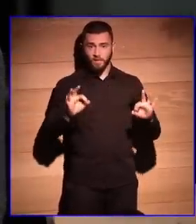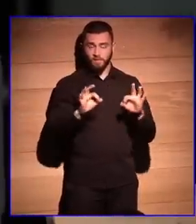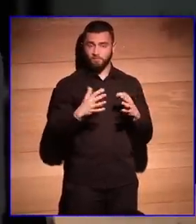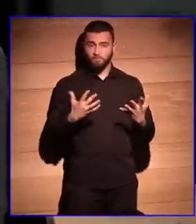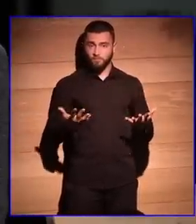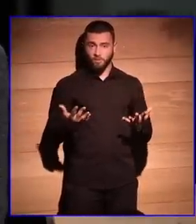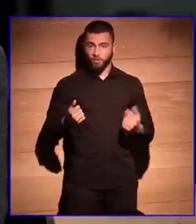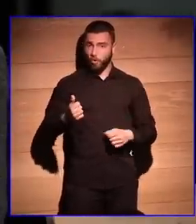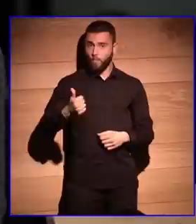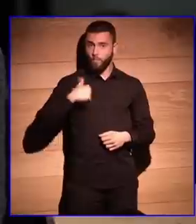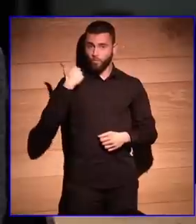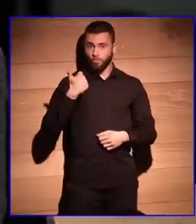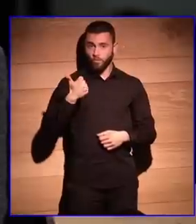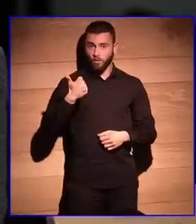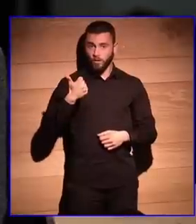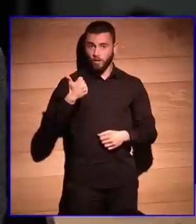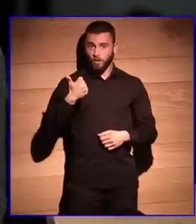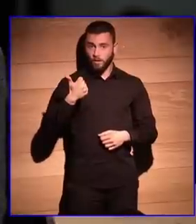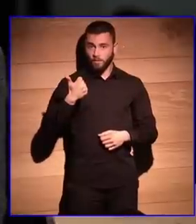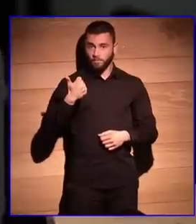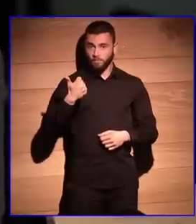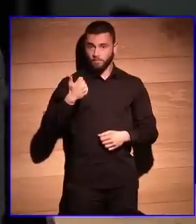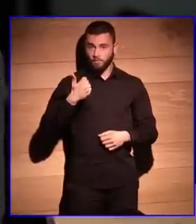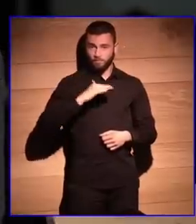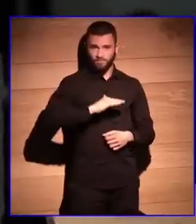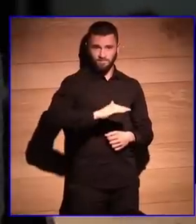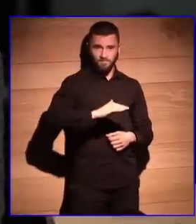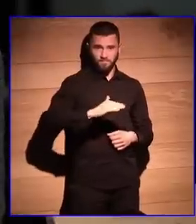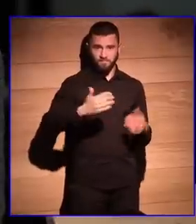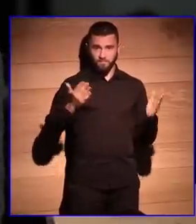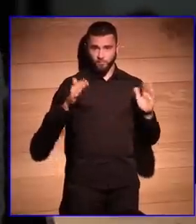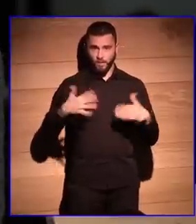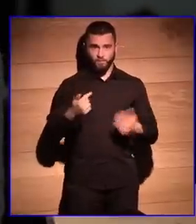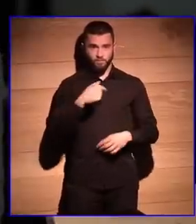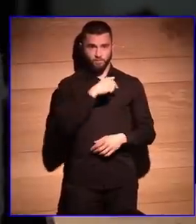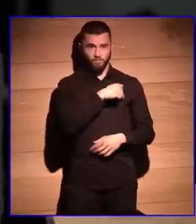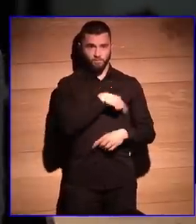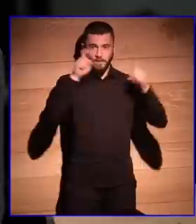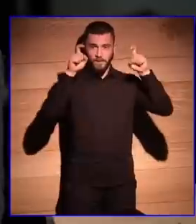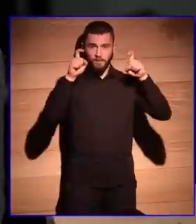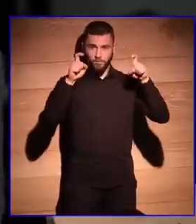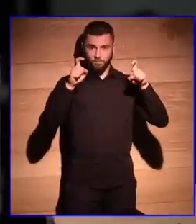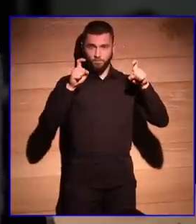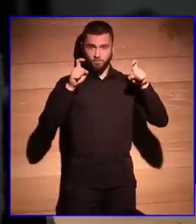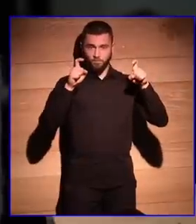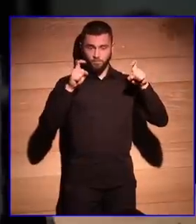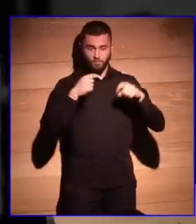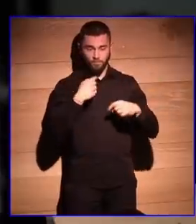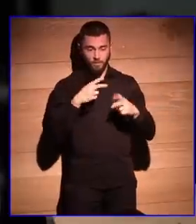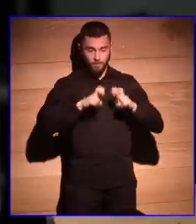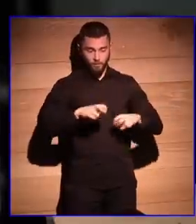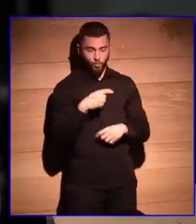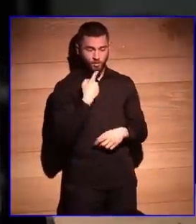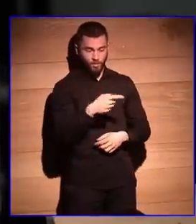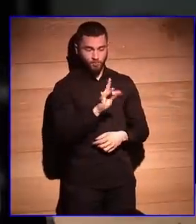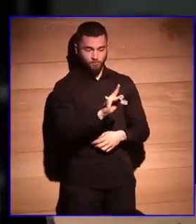ninguna oportunidad para madurar como persona. Claro. Al fin y al cabo también hay una lección moral. Es alguien a quien se le ha dicho que sí desde el principio, a quien